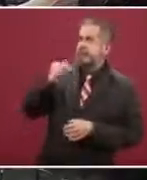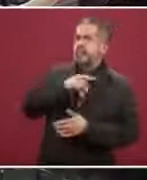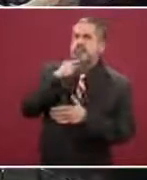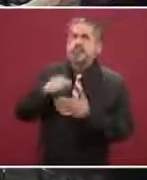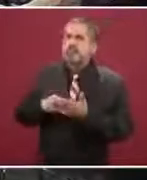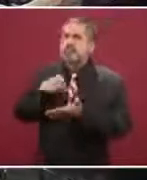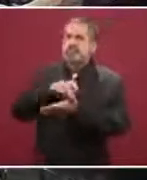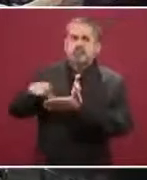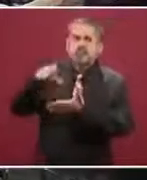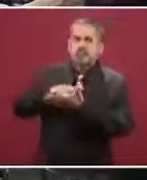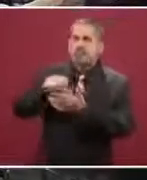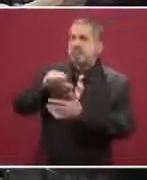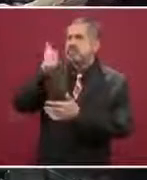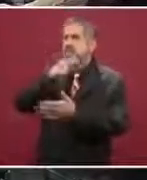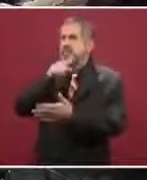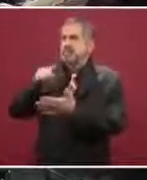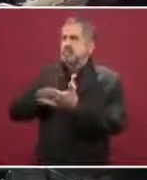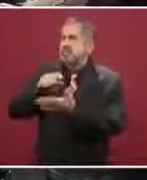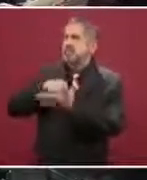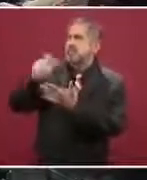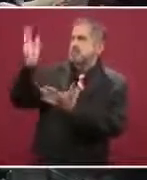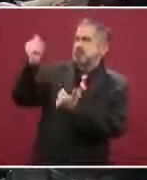y comprar los medicamentos